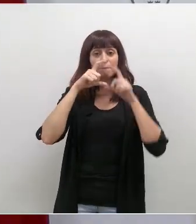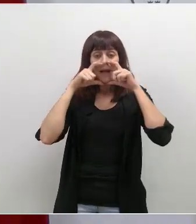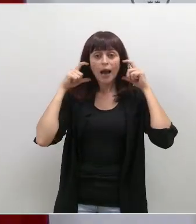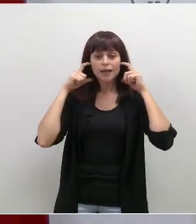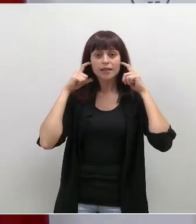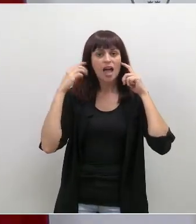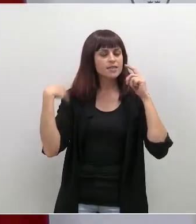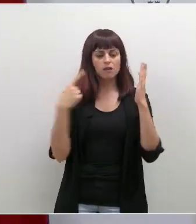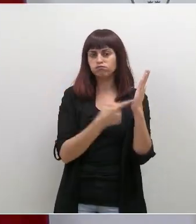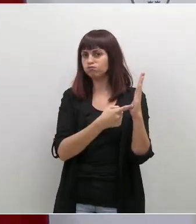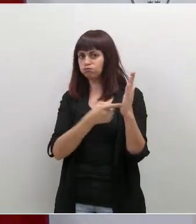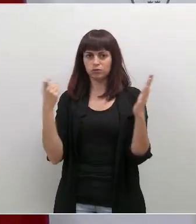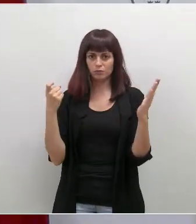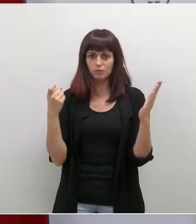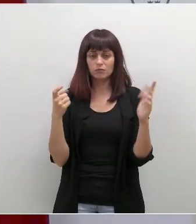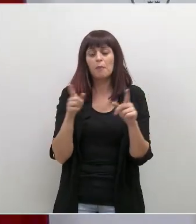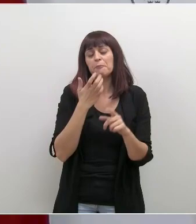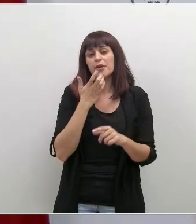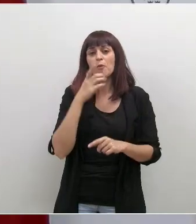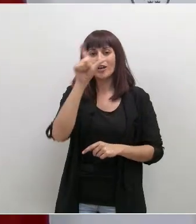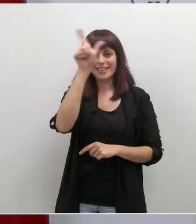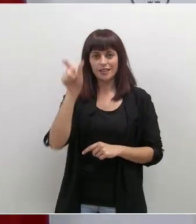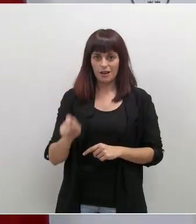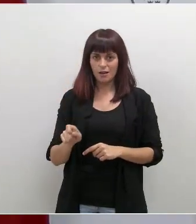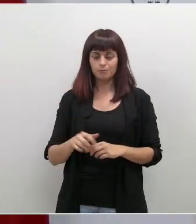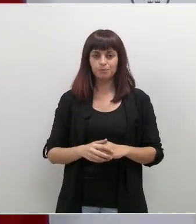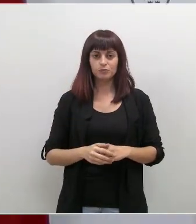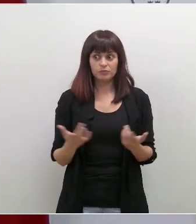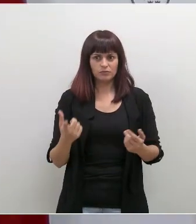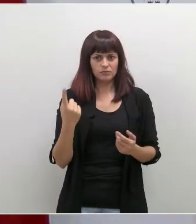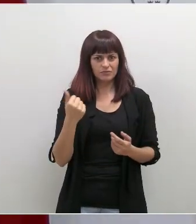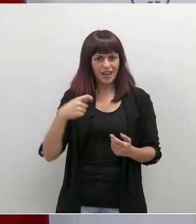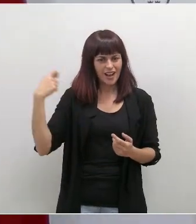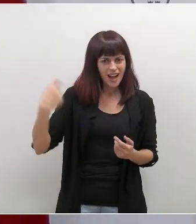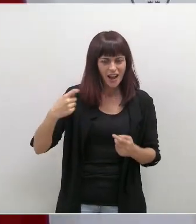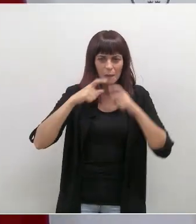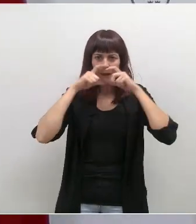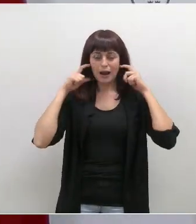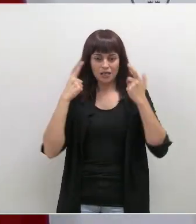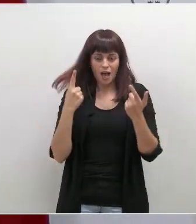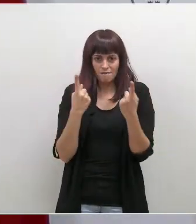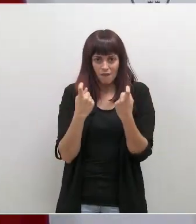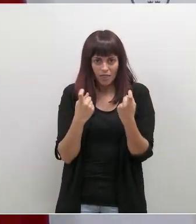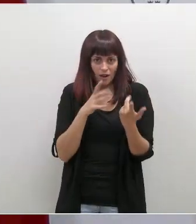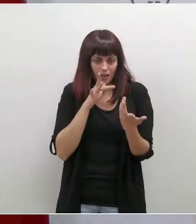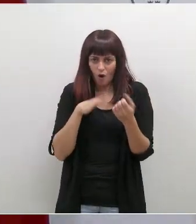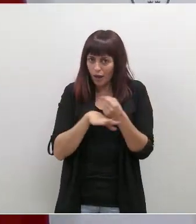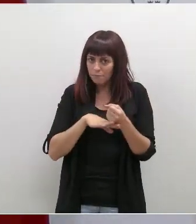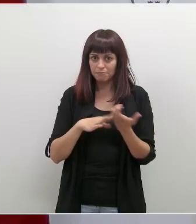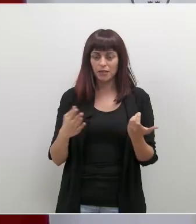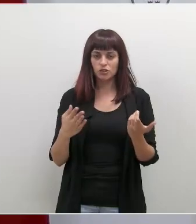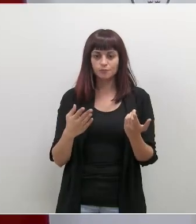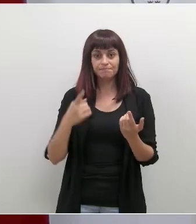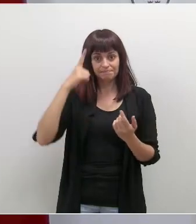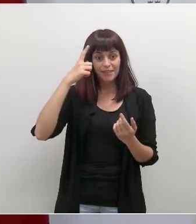se ha eliminado, como por ejemplo en Italia. Con este sobrecoste de las mascarillas, un producto de primera necesidad, el Gobierno de